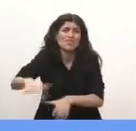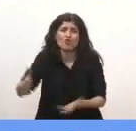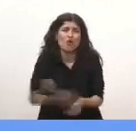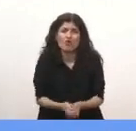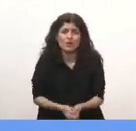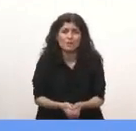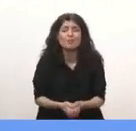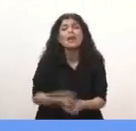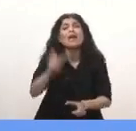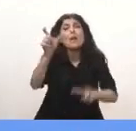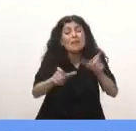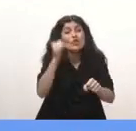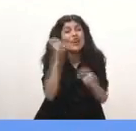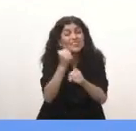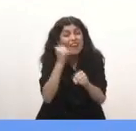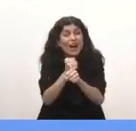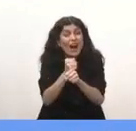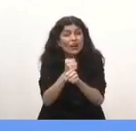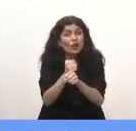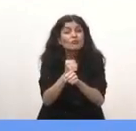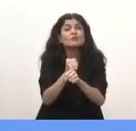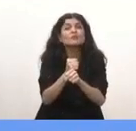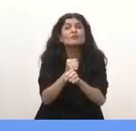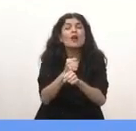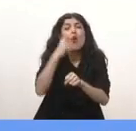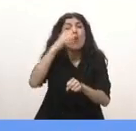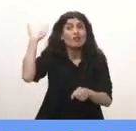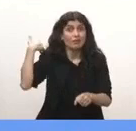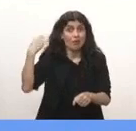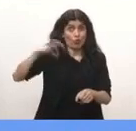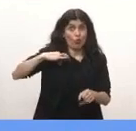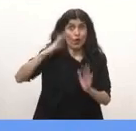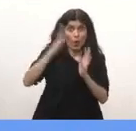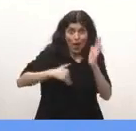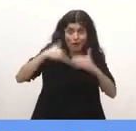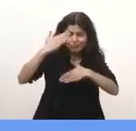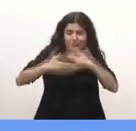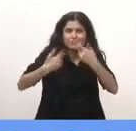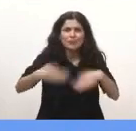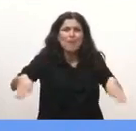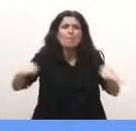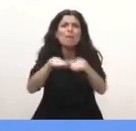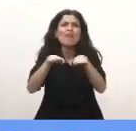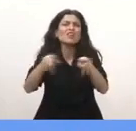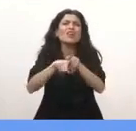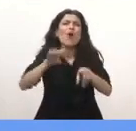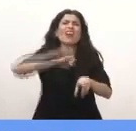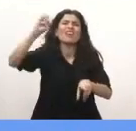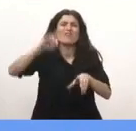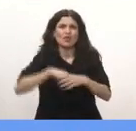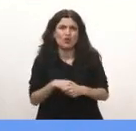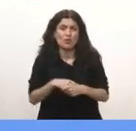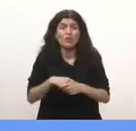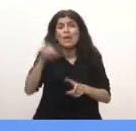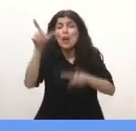trabajadores registrados en el último año empataron con la inflación saben qué le pasó a los no registrados cayó 15% el poder